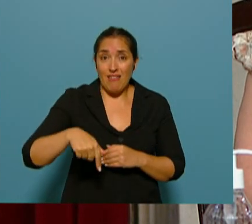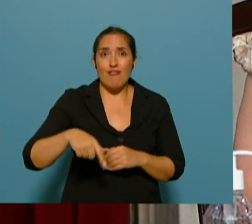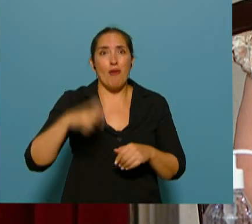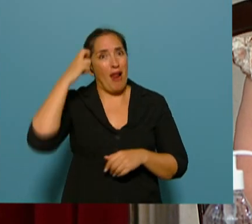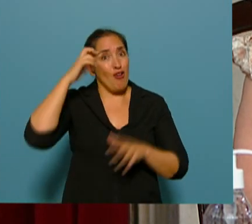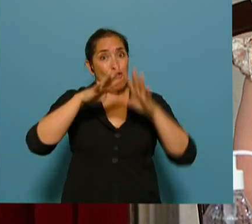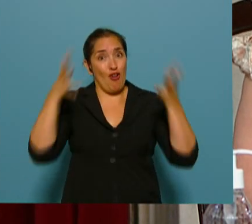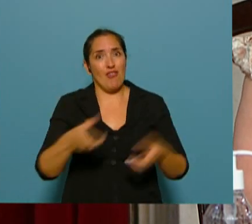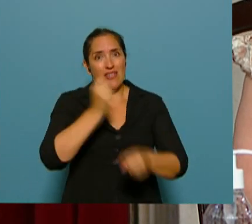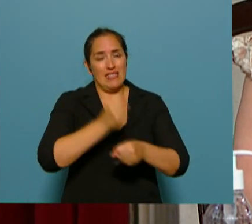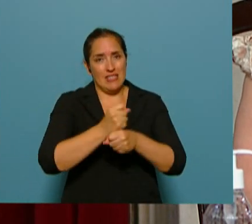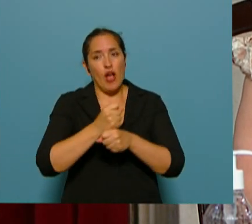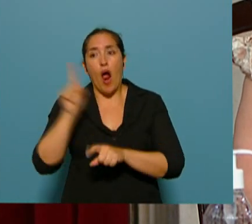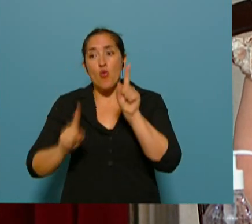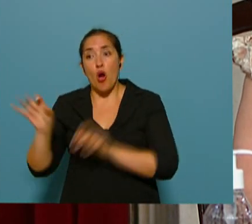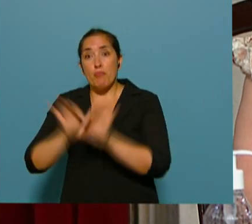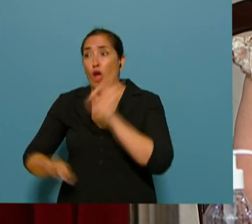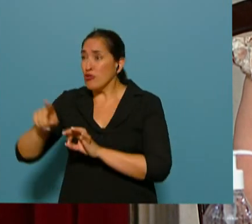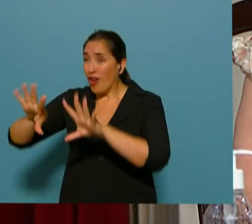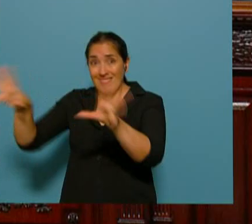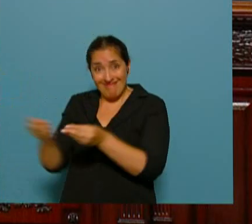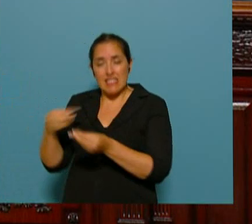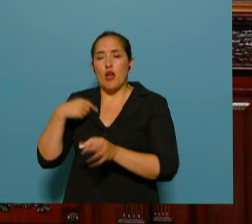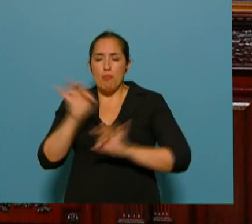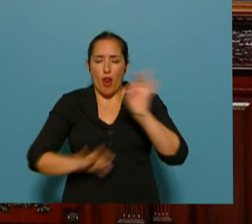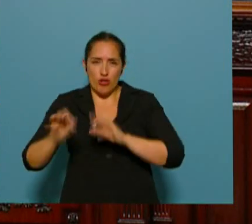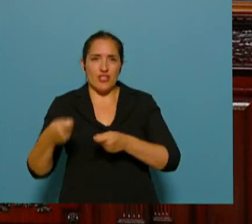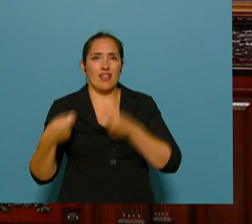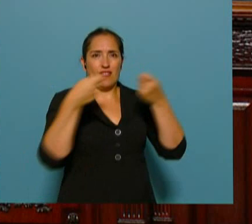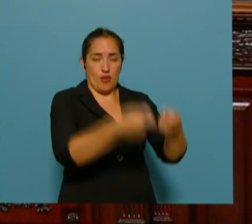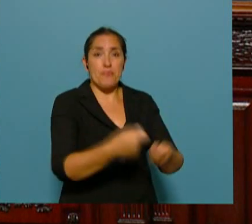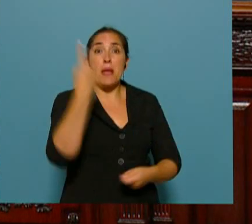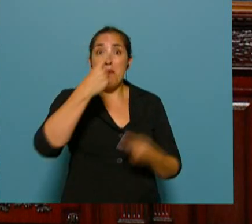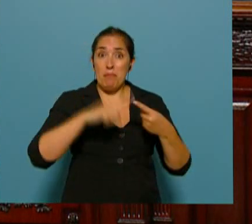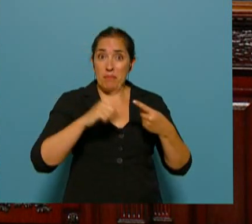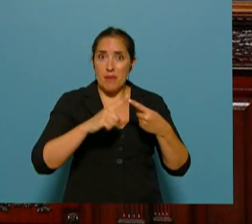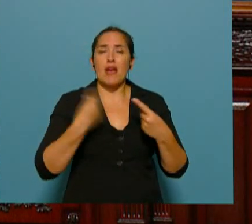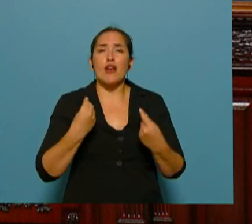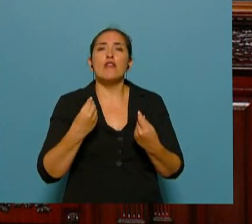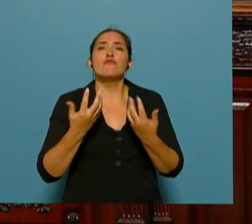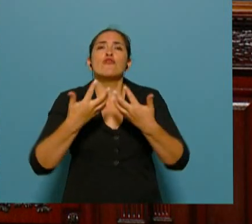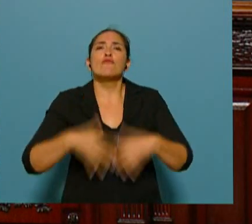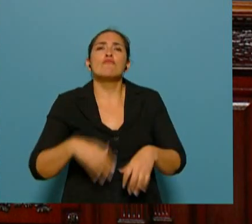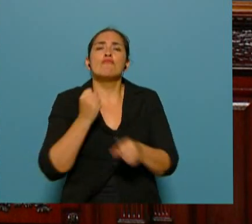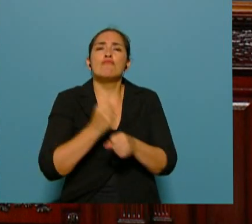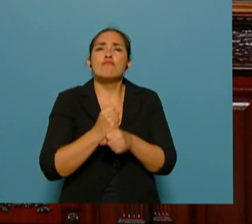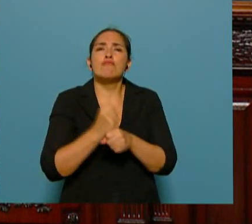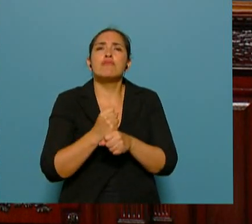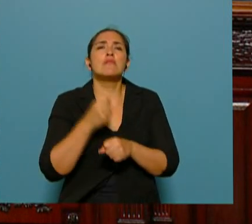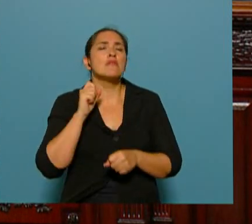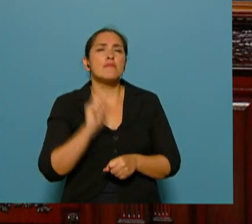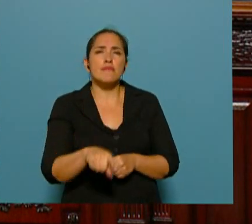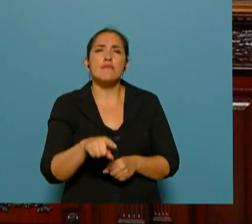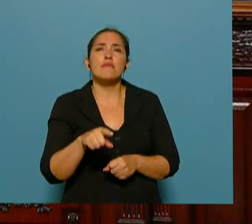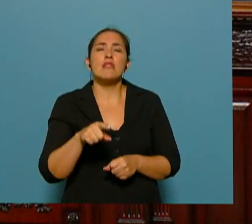algunos proyectos que emanan de ese magnífico aporte. El primero de ellos tiene que ver con el funcionamiento del recurso